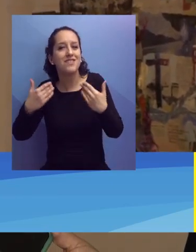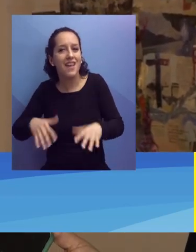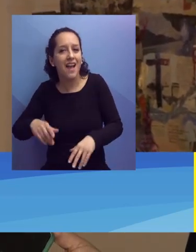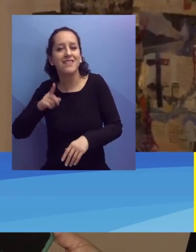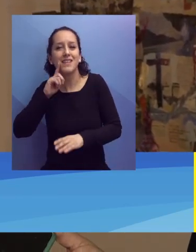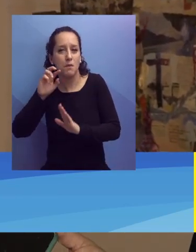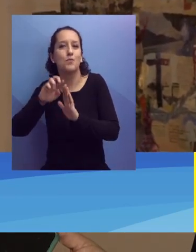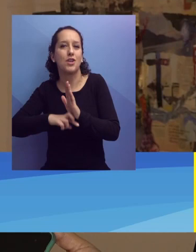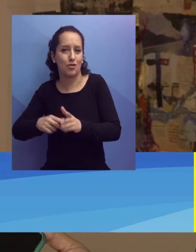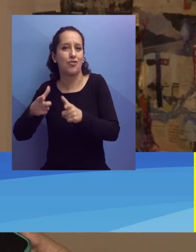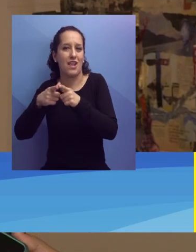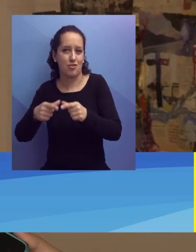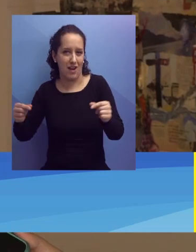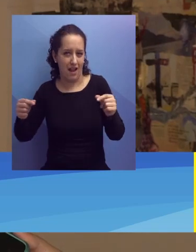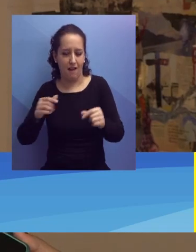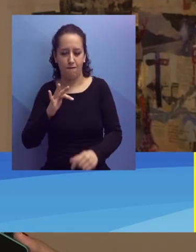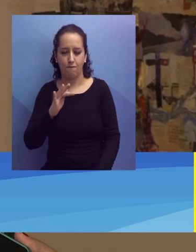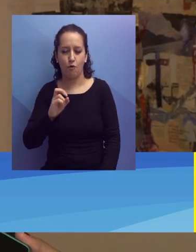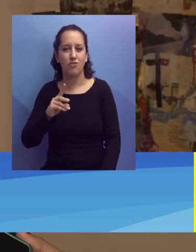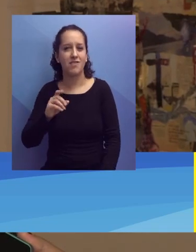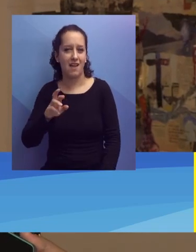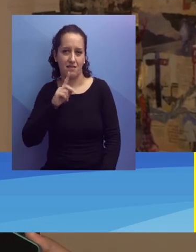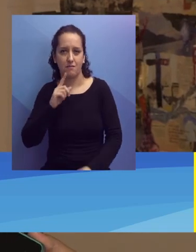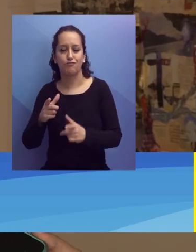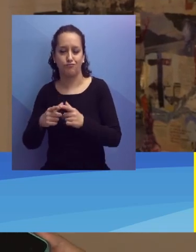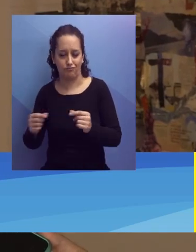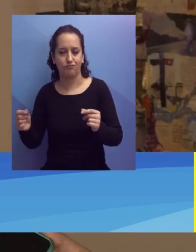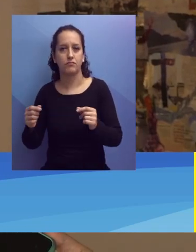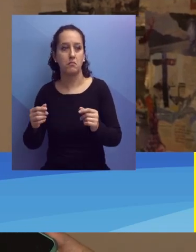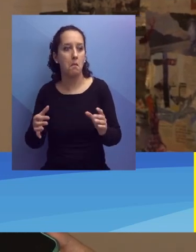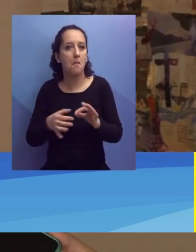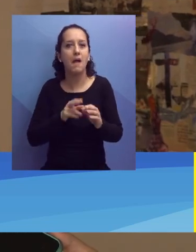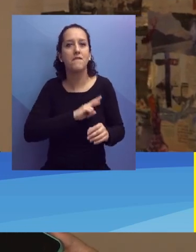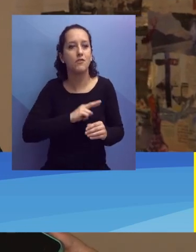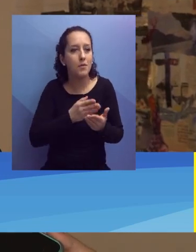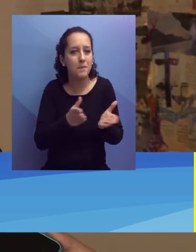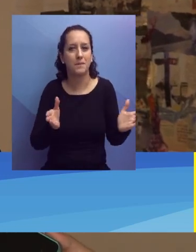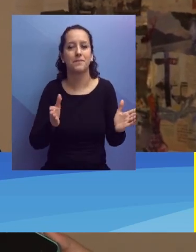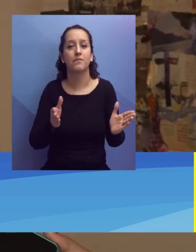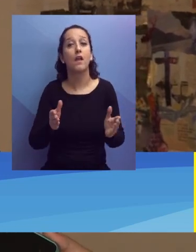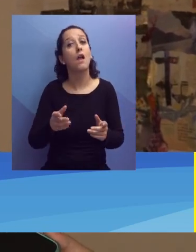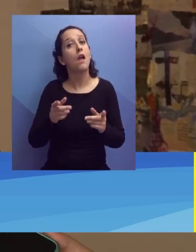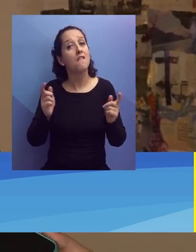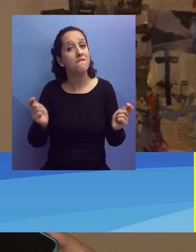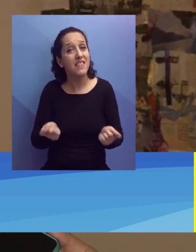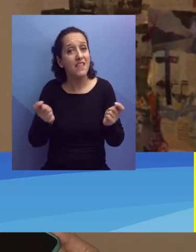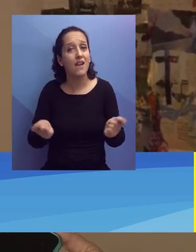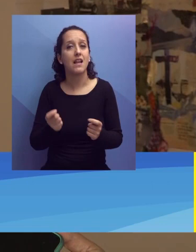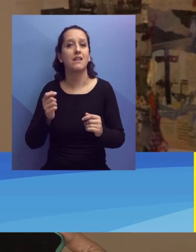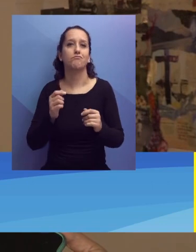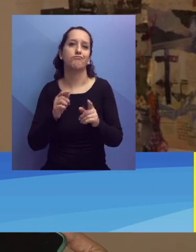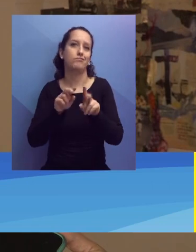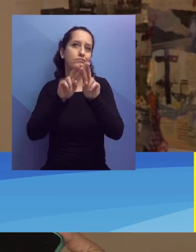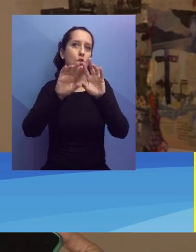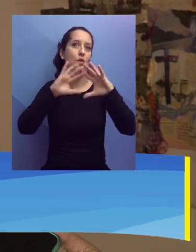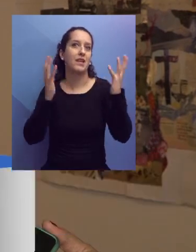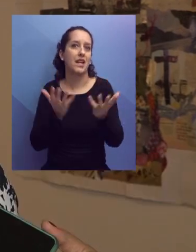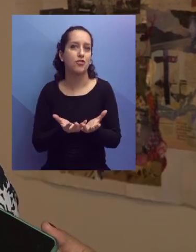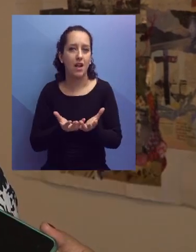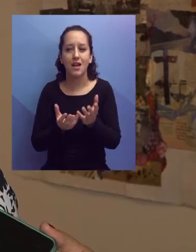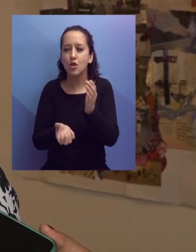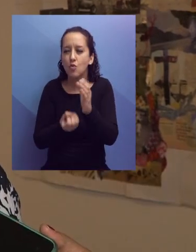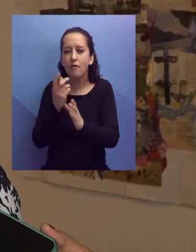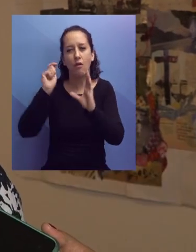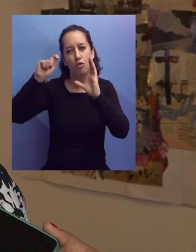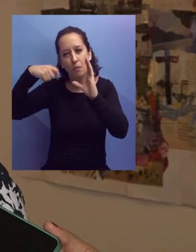Nacional. Este fondo nos permite llegar a más personas, acrecentar el impacto de un pabellón arquitectónico que es parte de un festival internacional de los nuevos